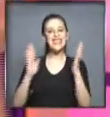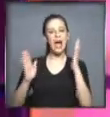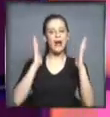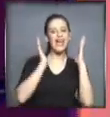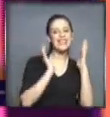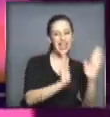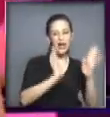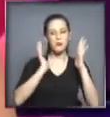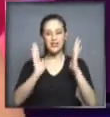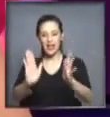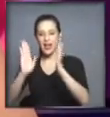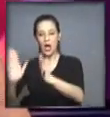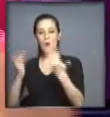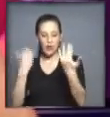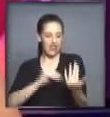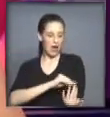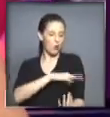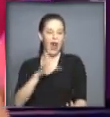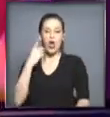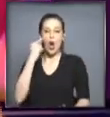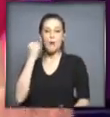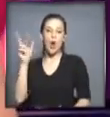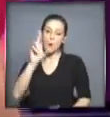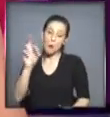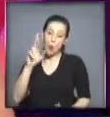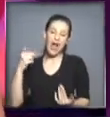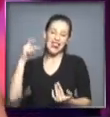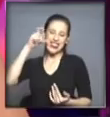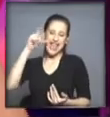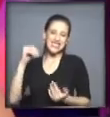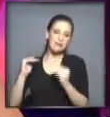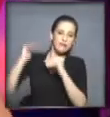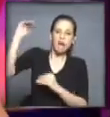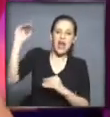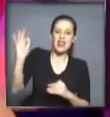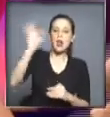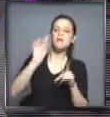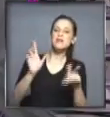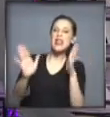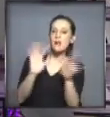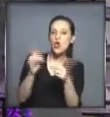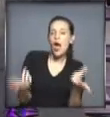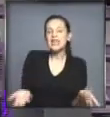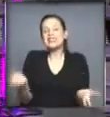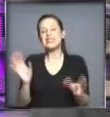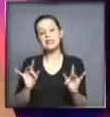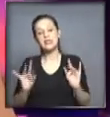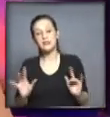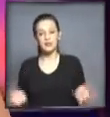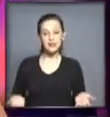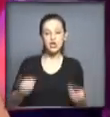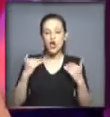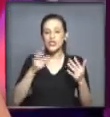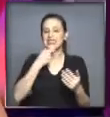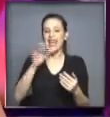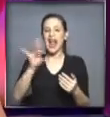digo. Uno puede estar enamorado de una persona de 10 años más grande, pero si esa persona no está en la misma etapa que uno, la pero verdad que chico, no va a funcionar. ¿Cuánto más chico elegiría? No sé si elegiría